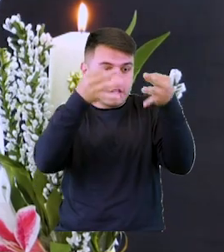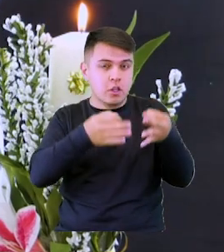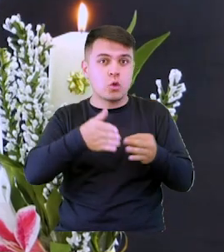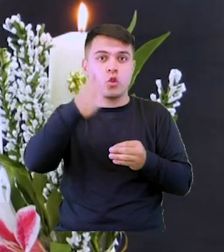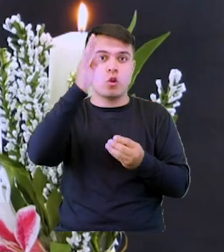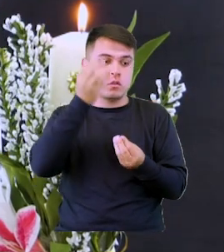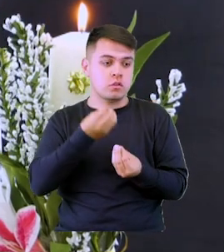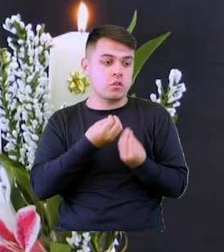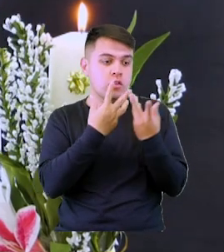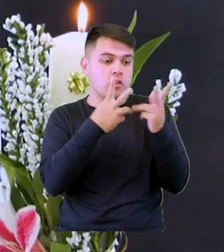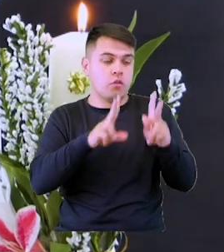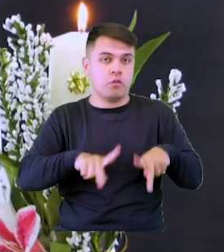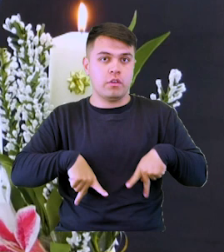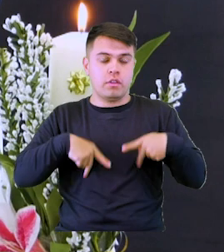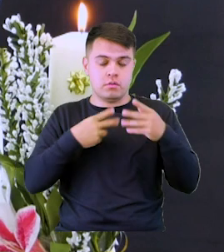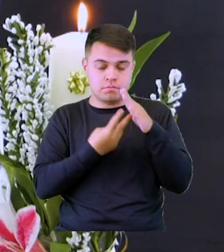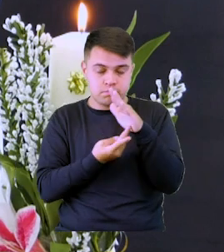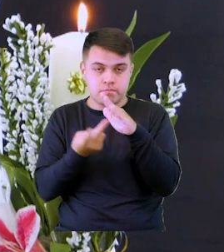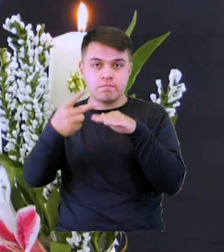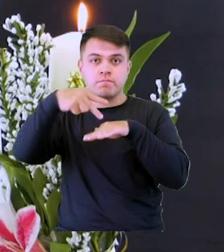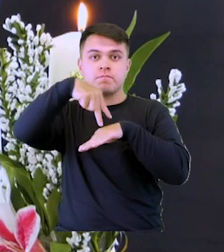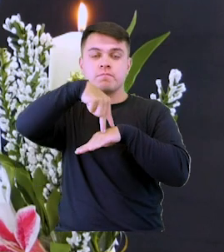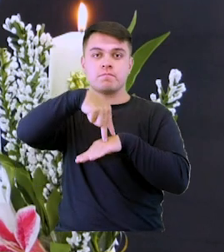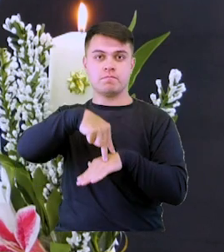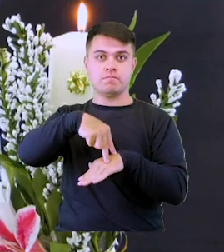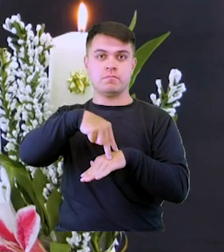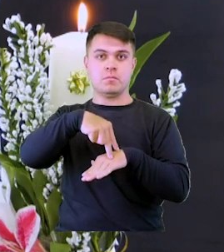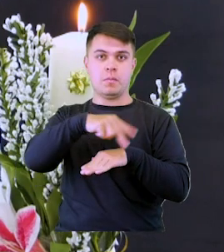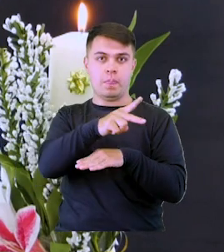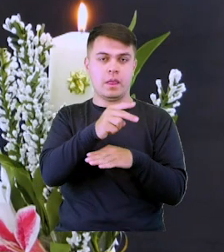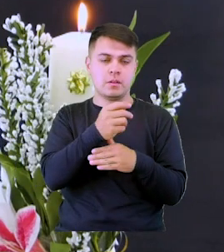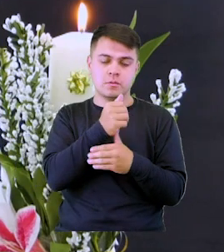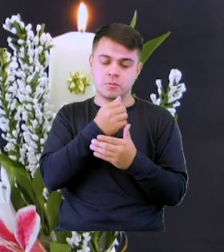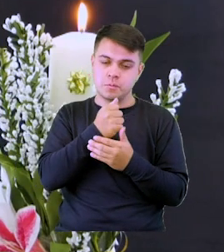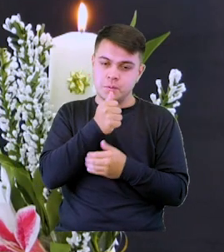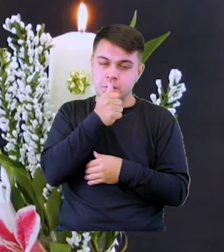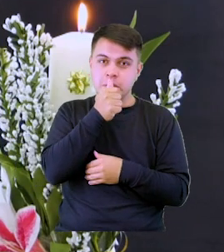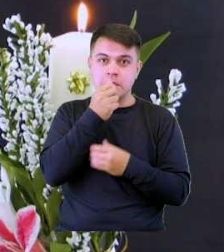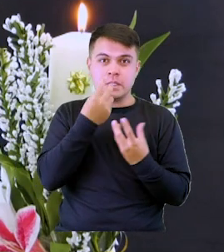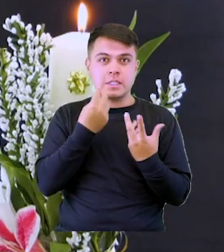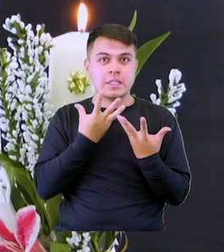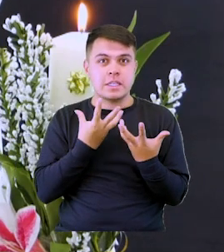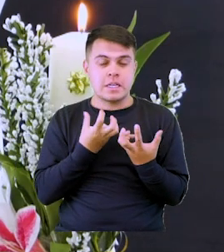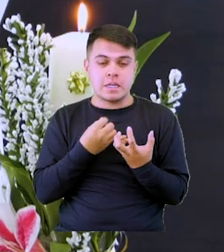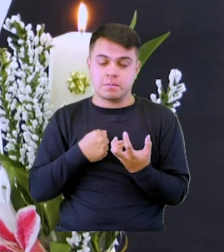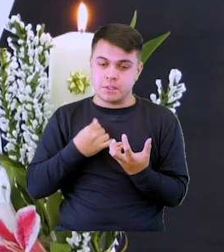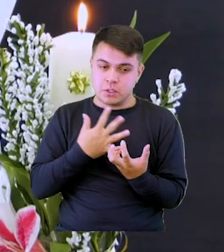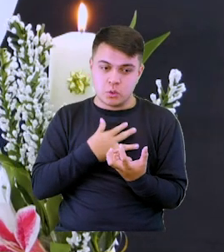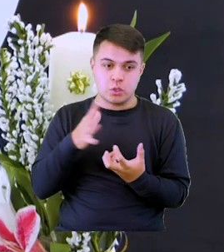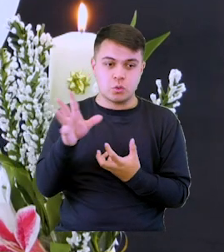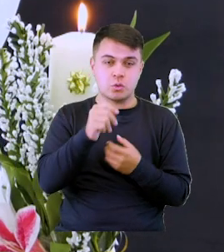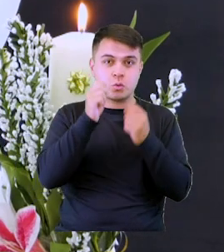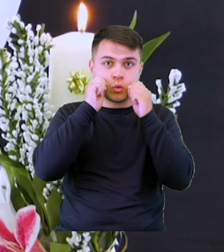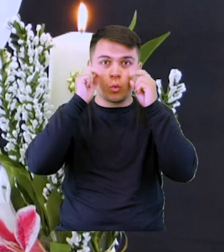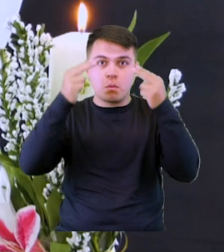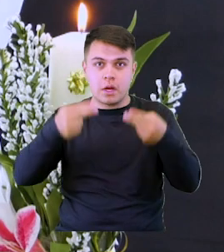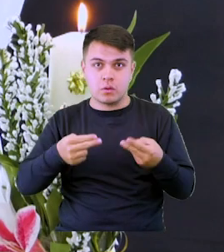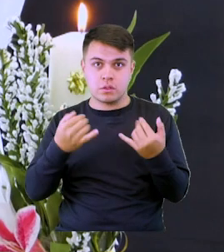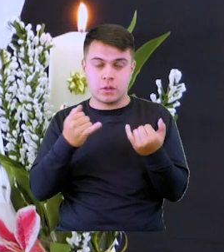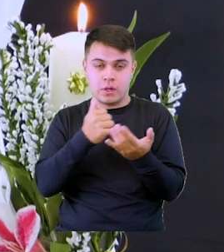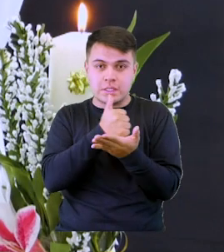los muertos, y compadecido del género humano, por estos sagrados misterios nos condujo a una nueva